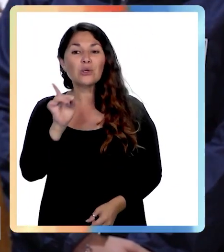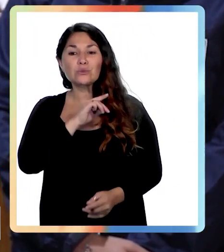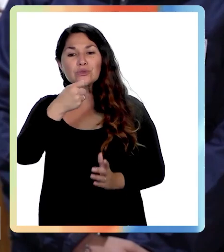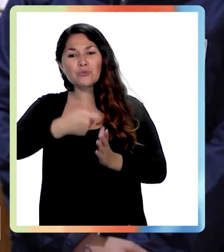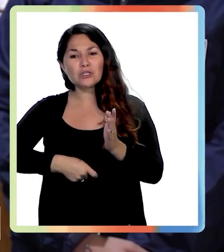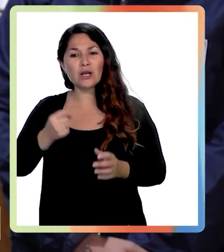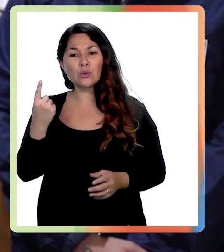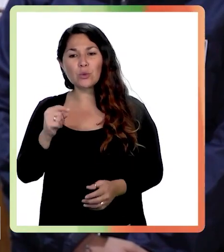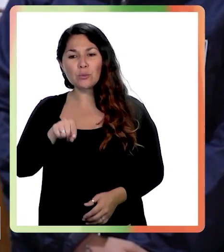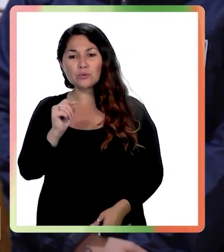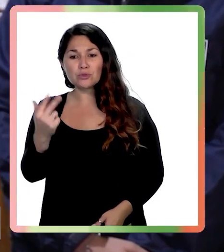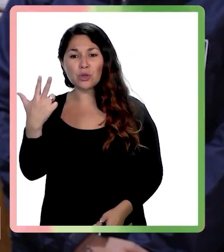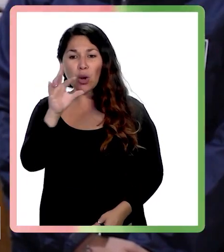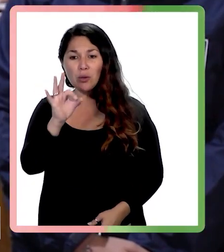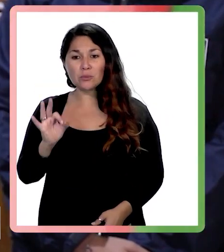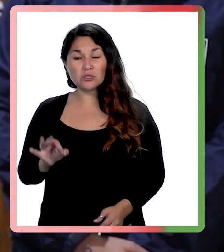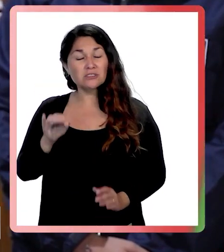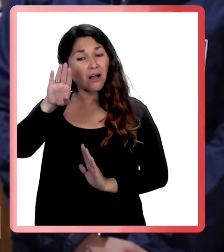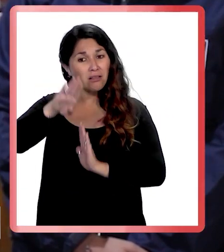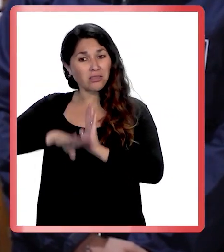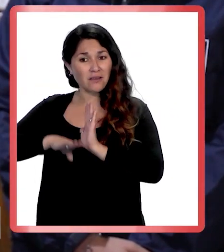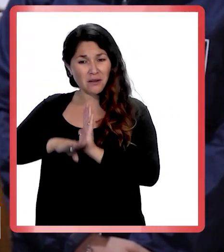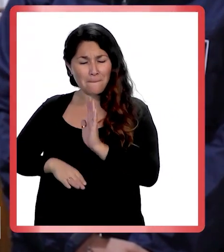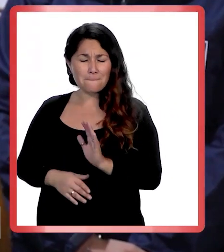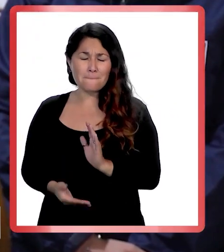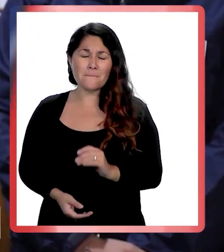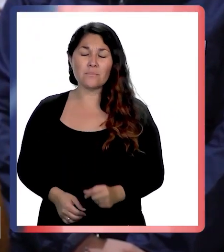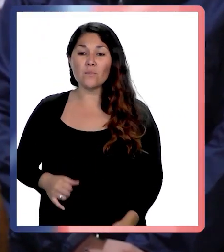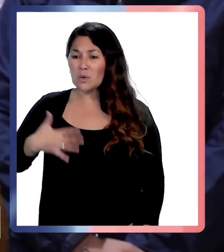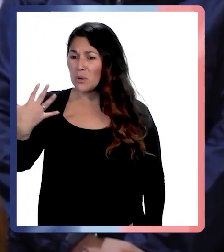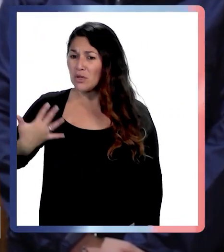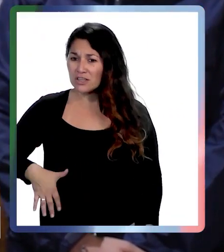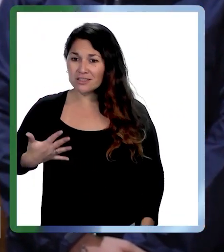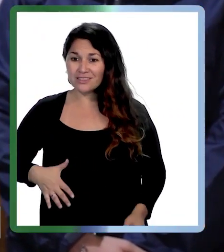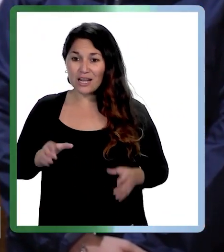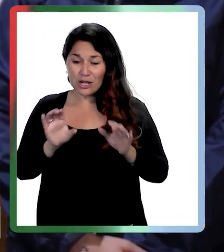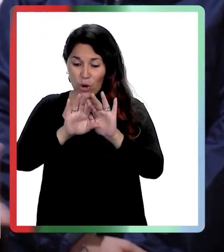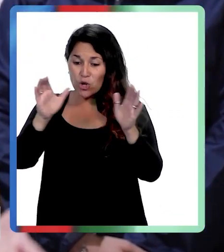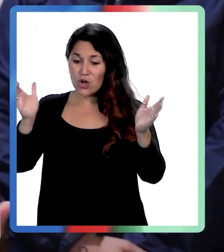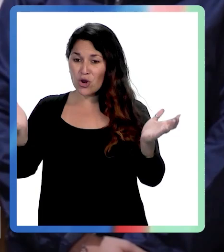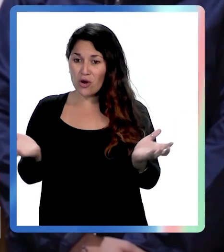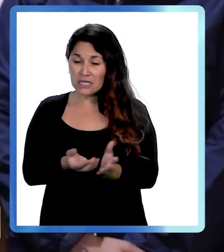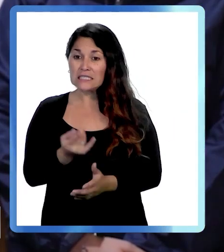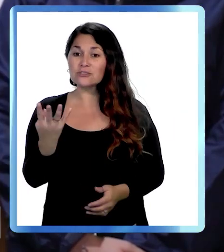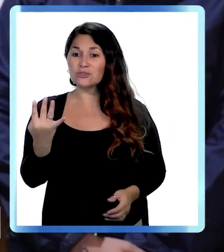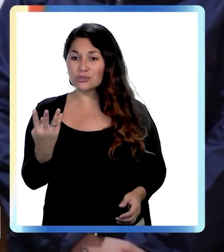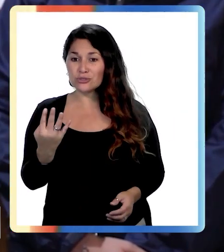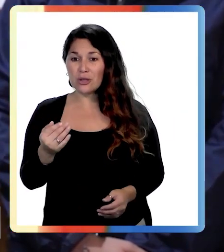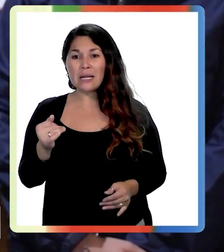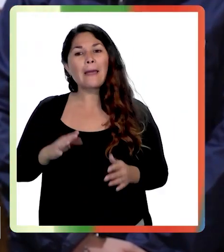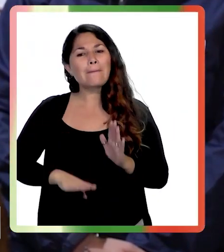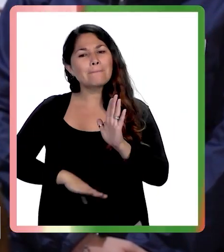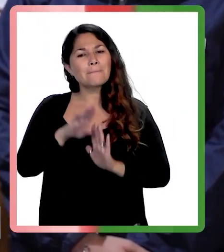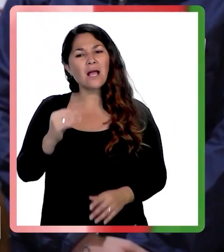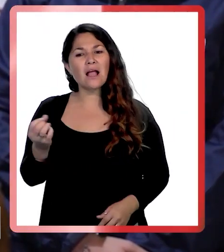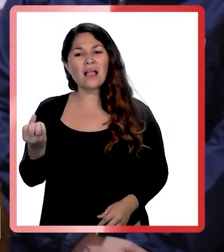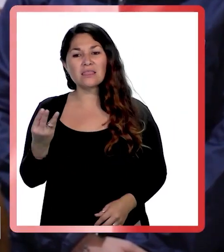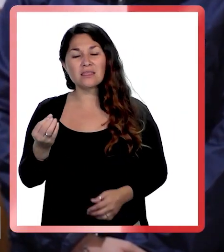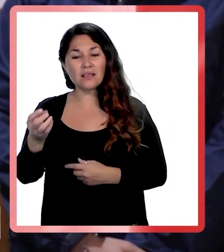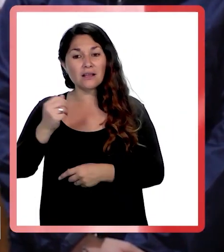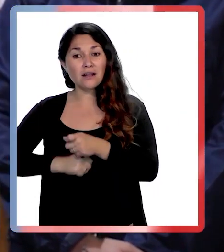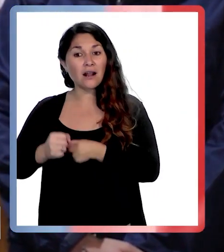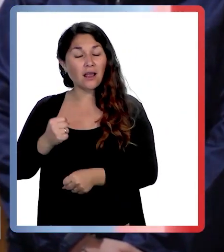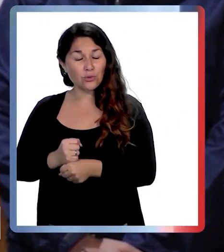de un 1,8%. Esta es la baja más significativa desde que la canasta básica se mide desde hace más de 10 años y por lo